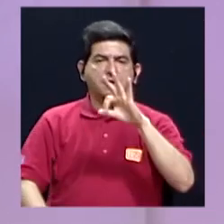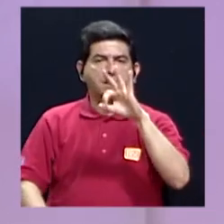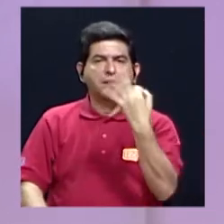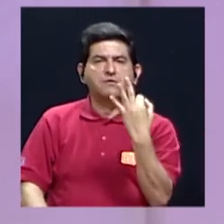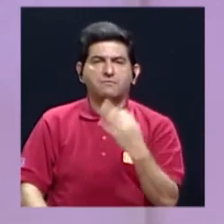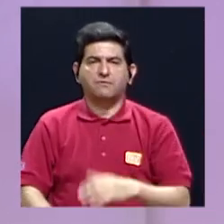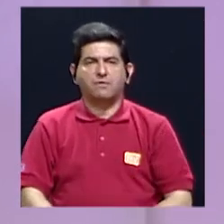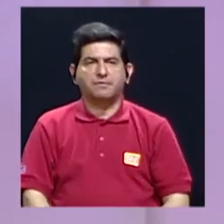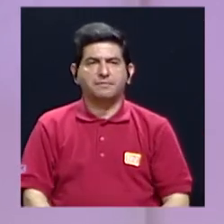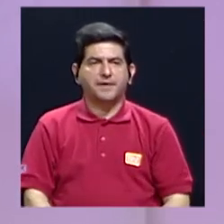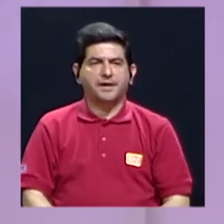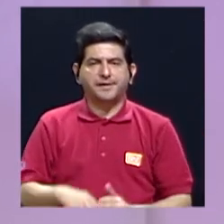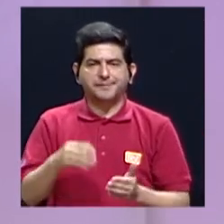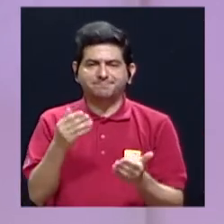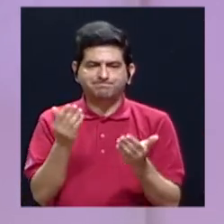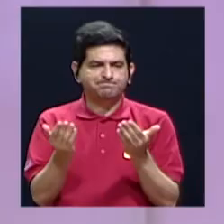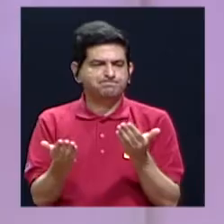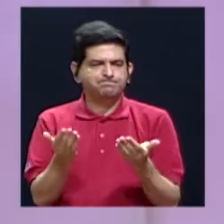forma